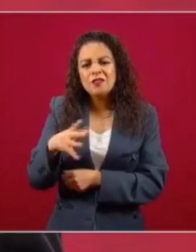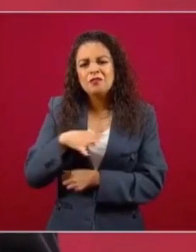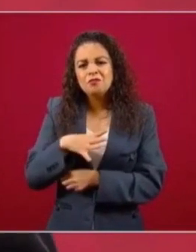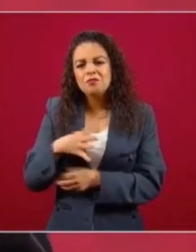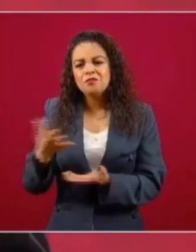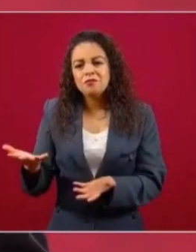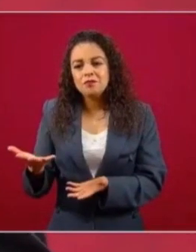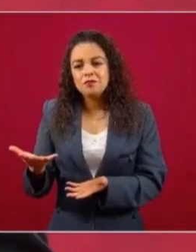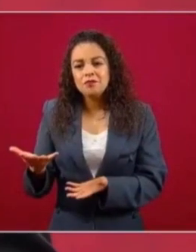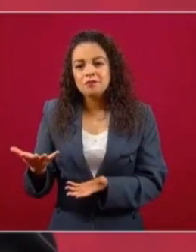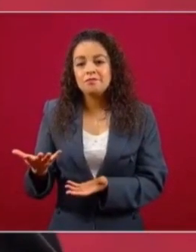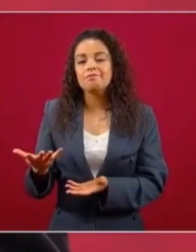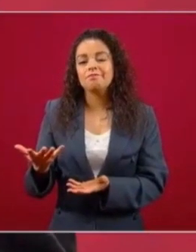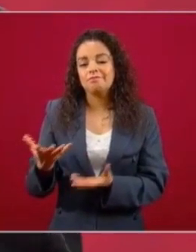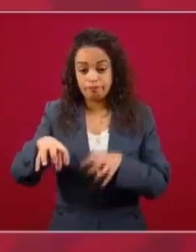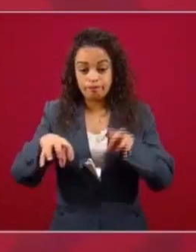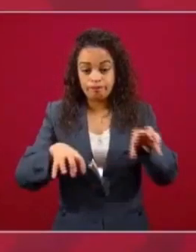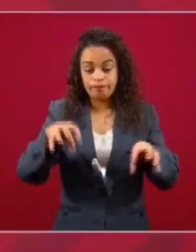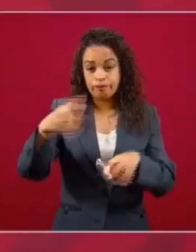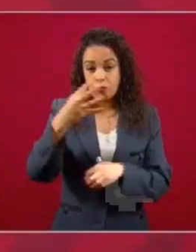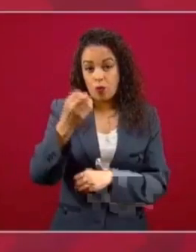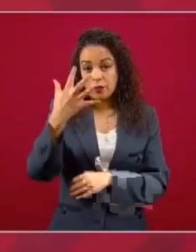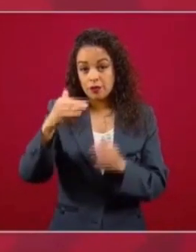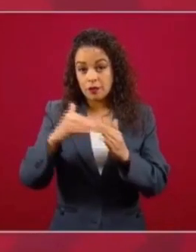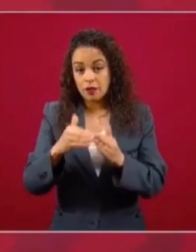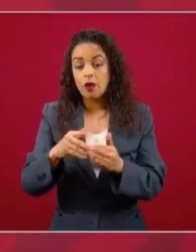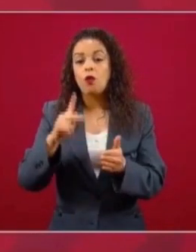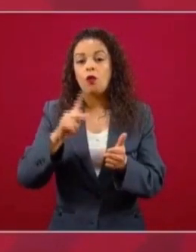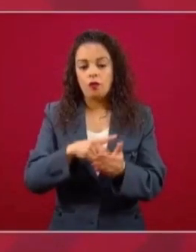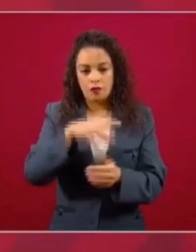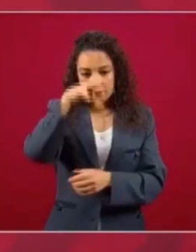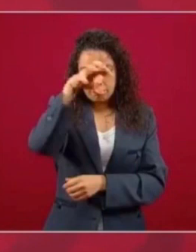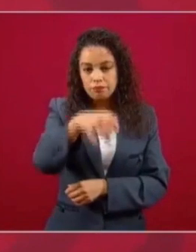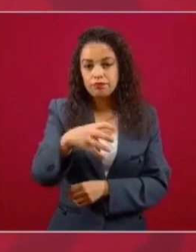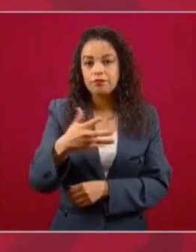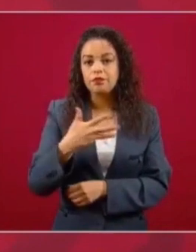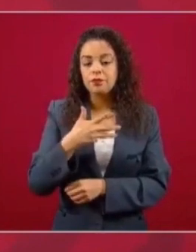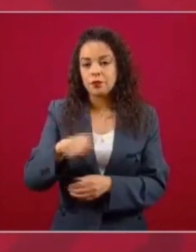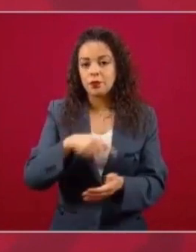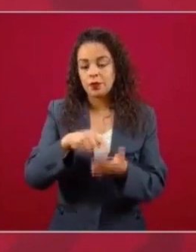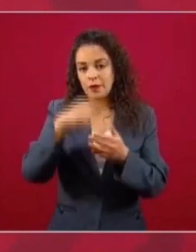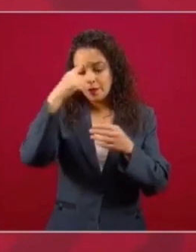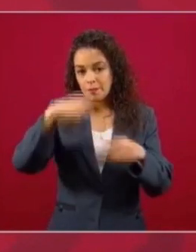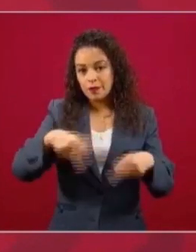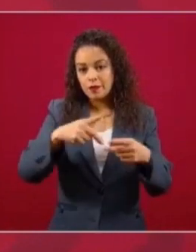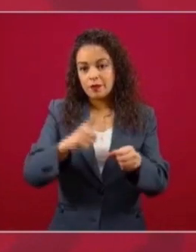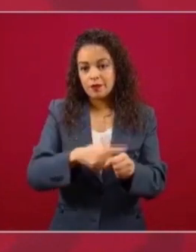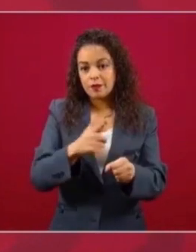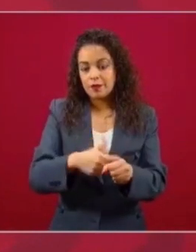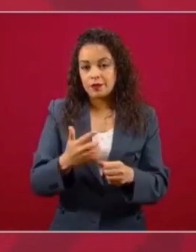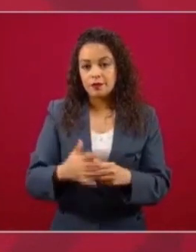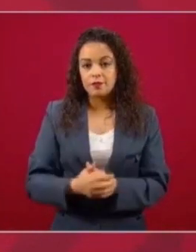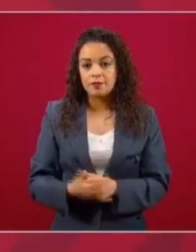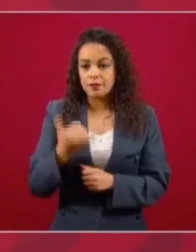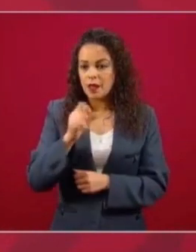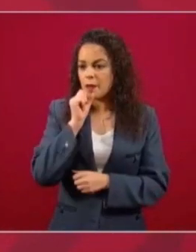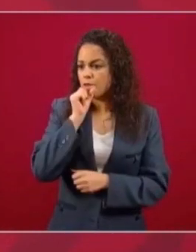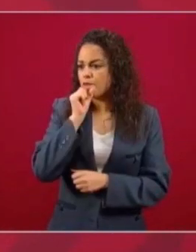refresquerías se sientan en las mesas igual que en las cervecerías